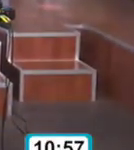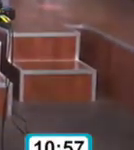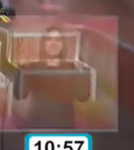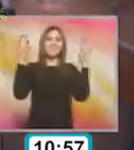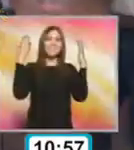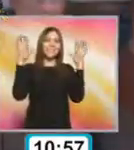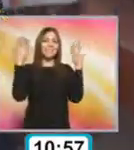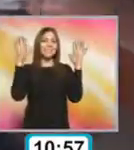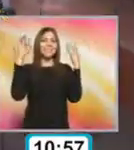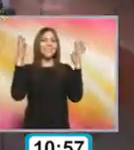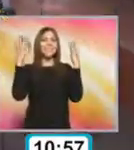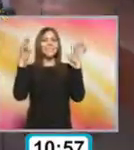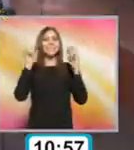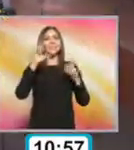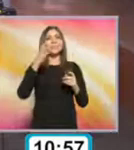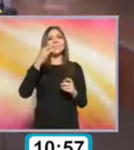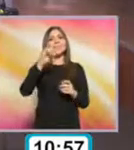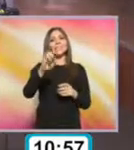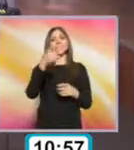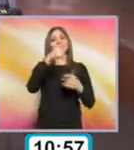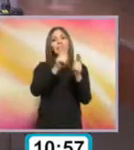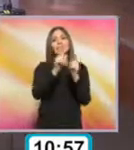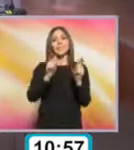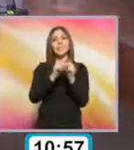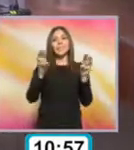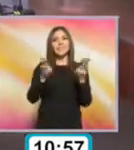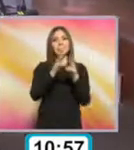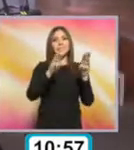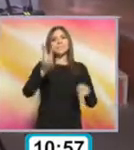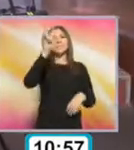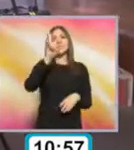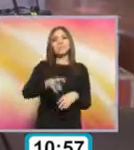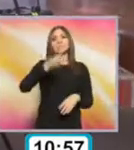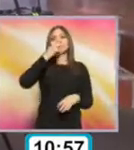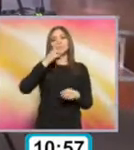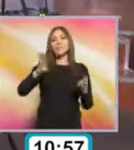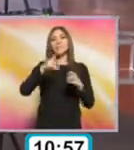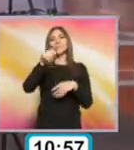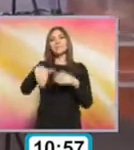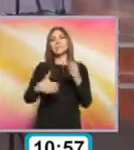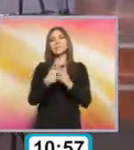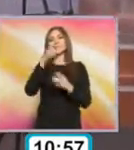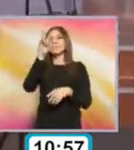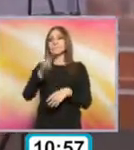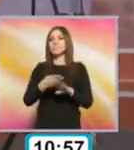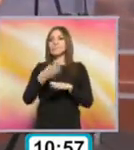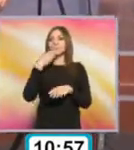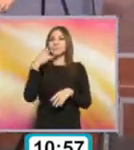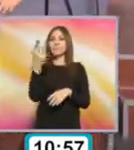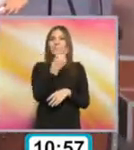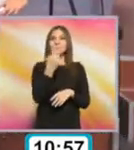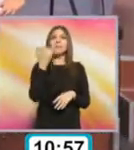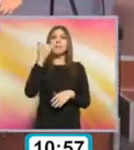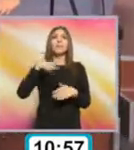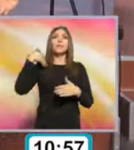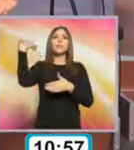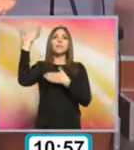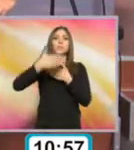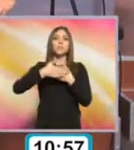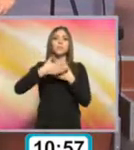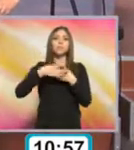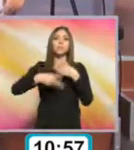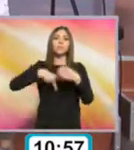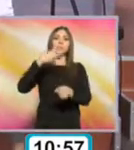¡Aplauso para Archie! ¡Buena gracias. energía, muchachos! Esta mañana, ustedes muy bien, viene un segundo